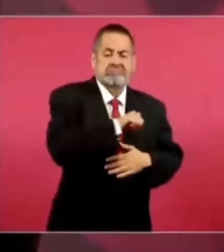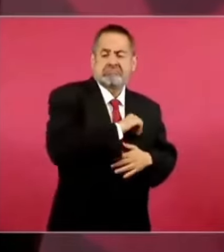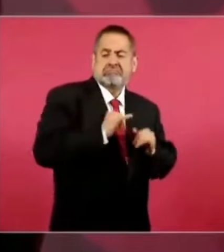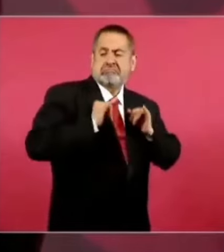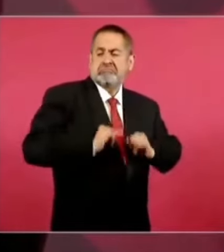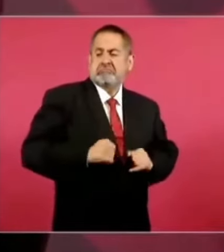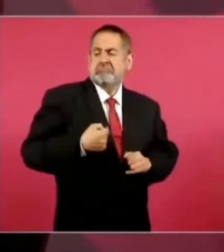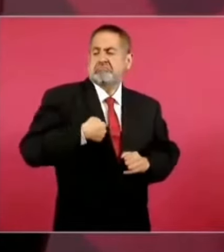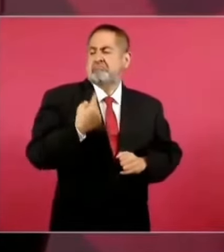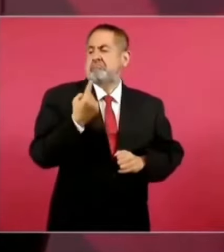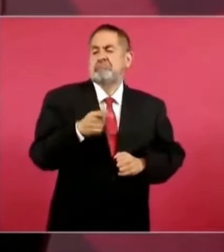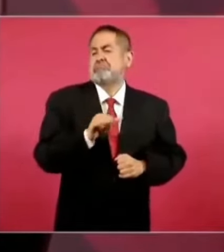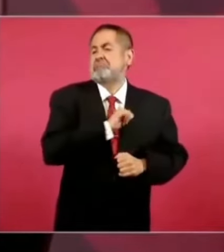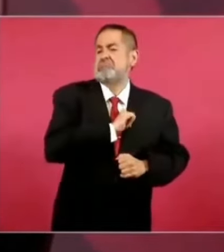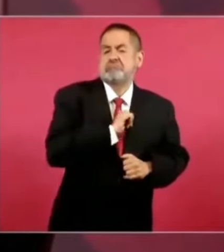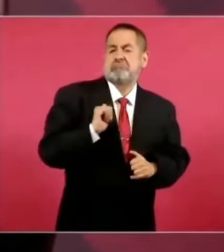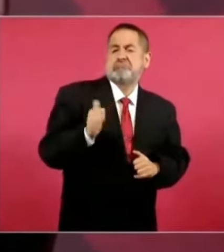egoísmo.